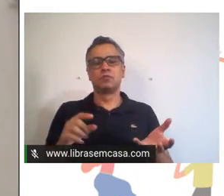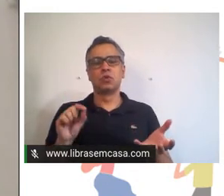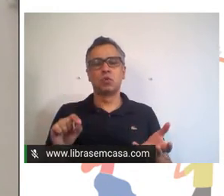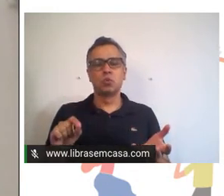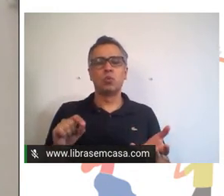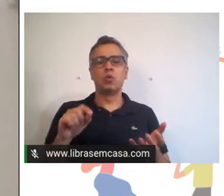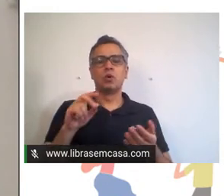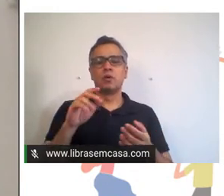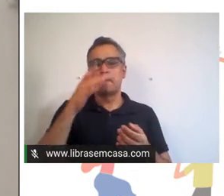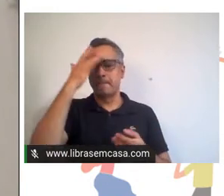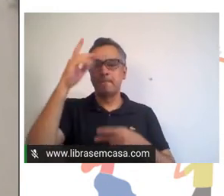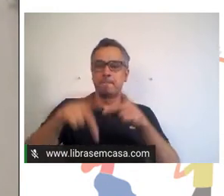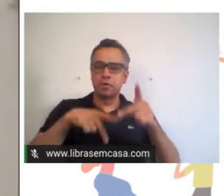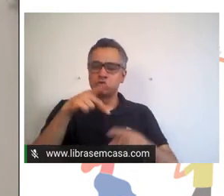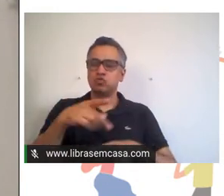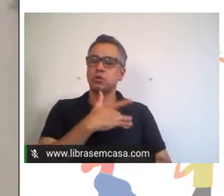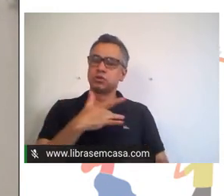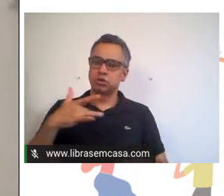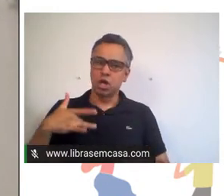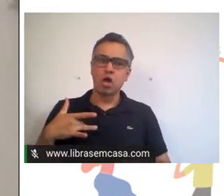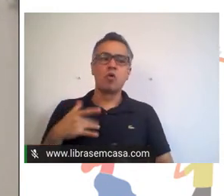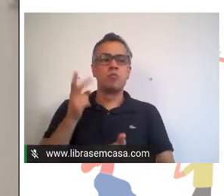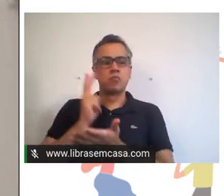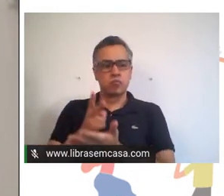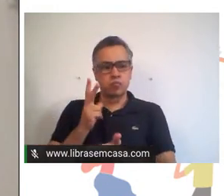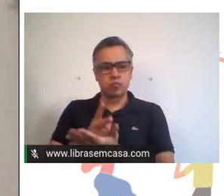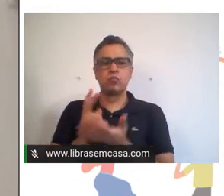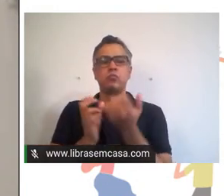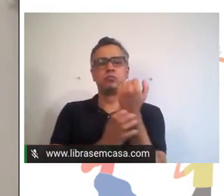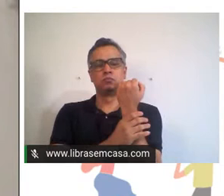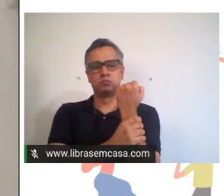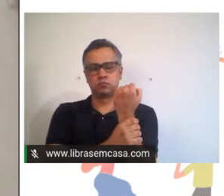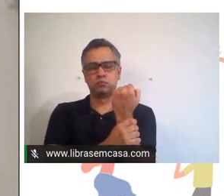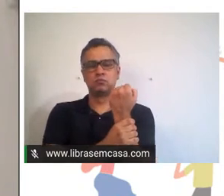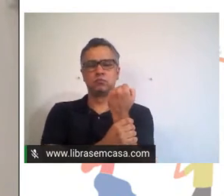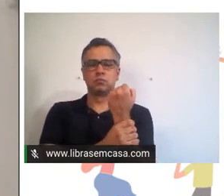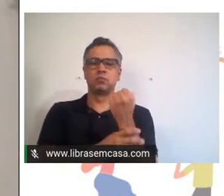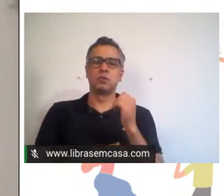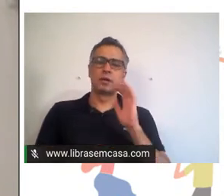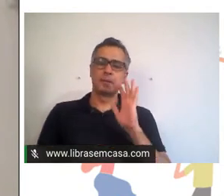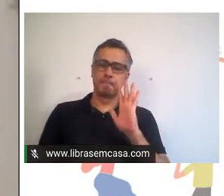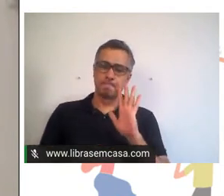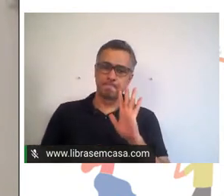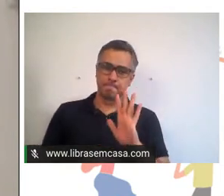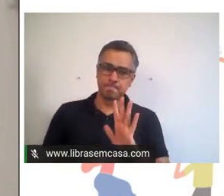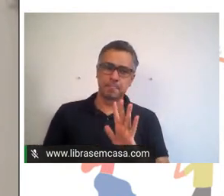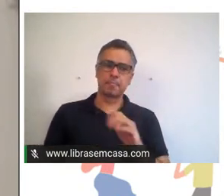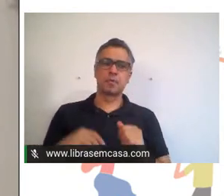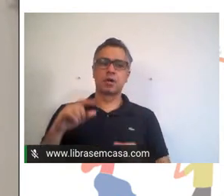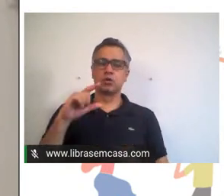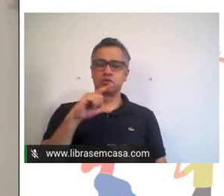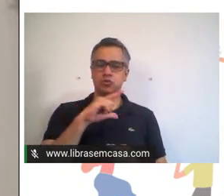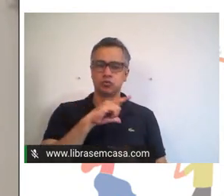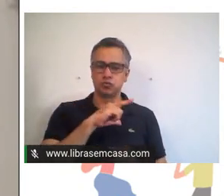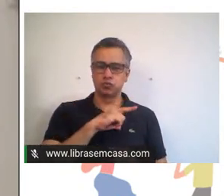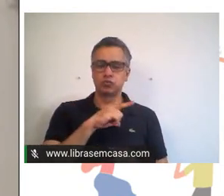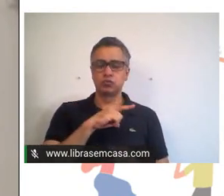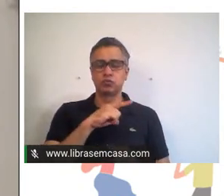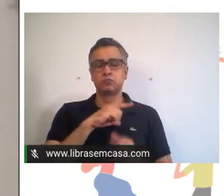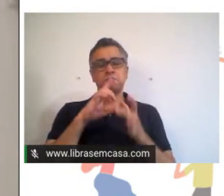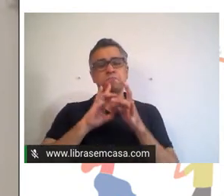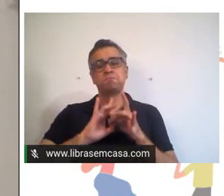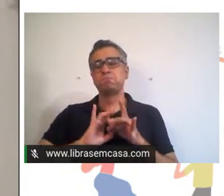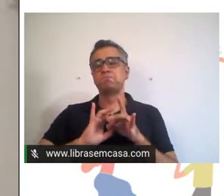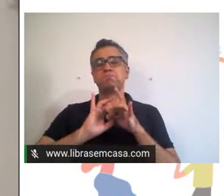contribuir a que las personas estén preservando su salud, pero al mismo tiempo dejó el escenario